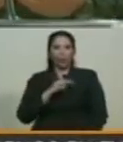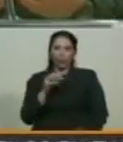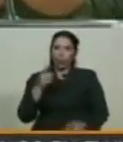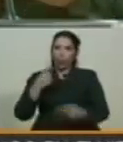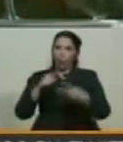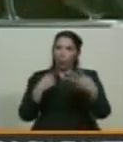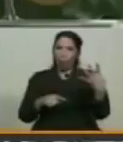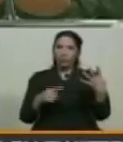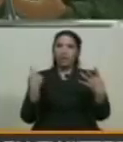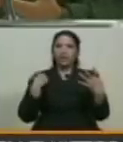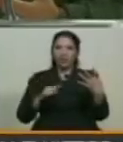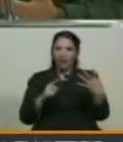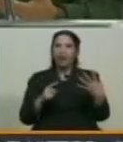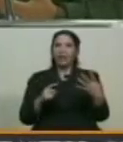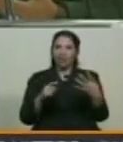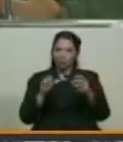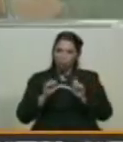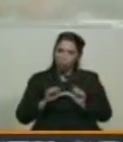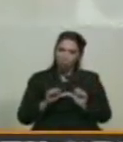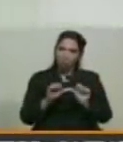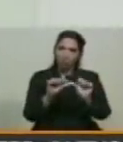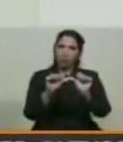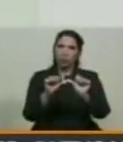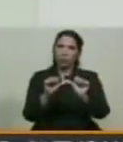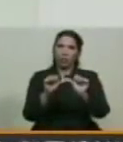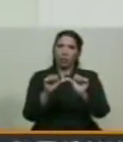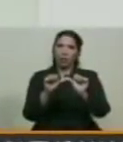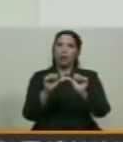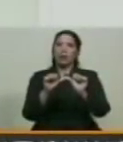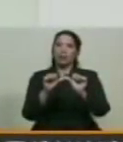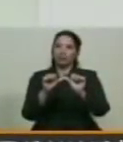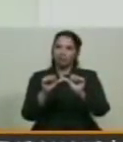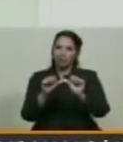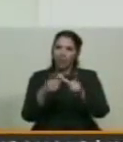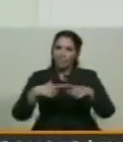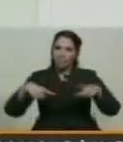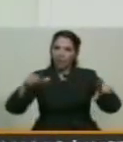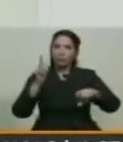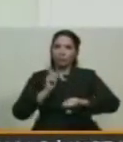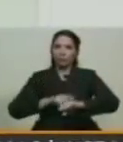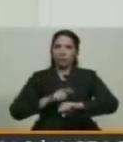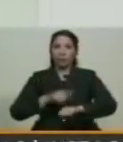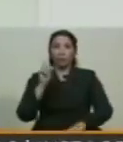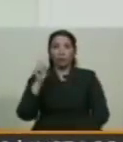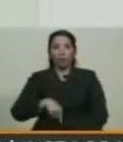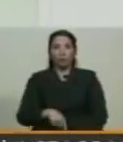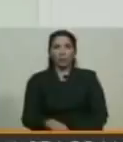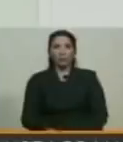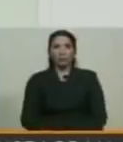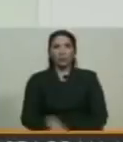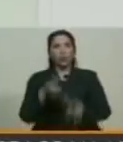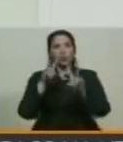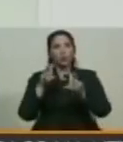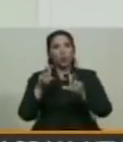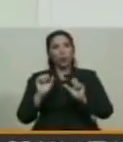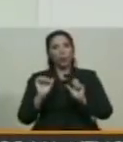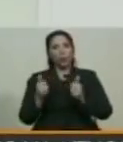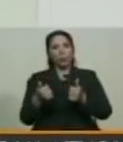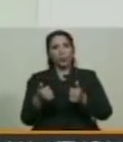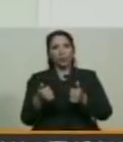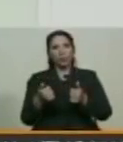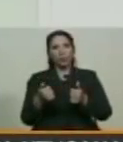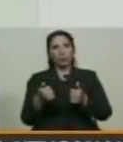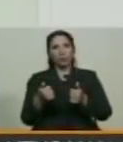tienen una continuidad en espacio y en tiempo, pero también hay un nuevo comienzo en una